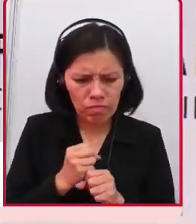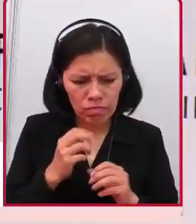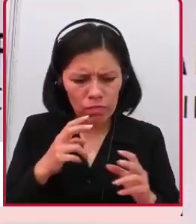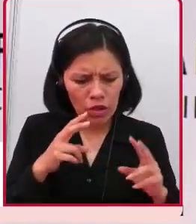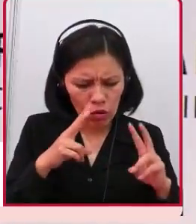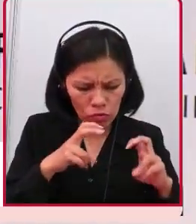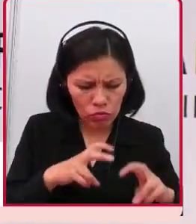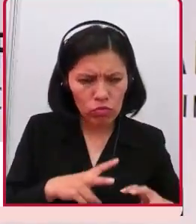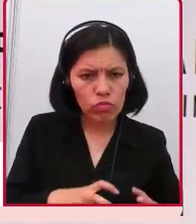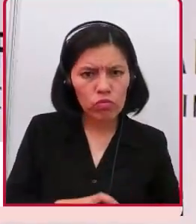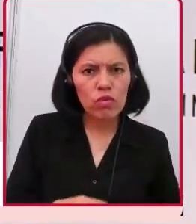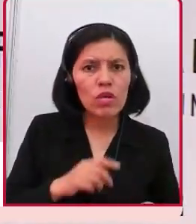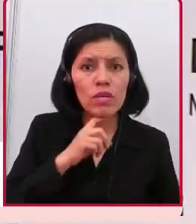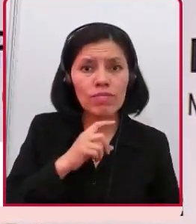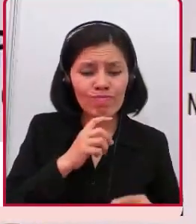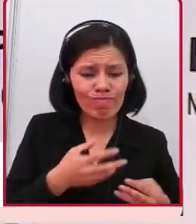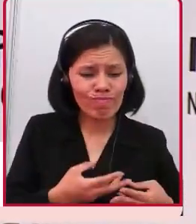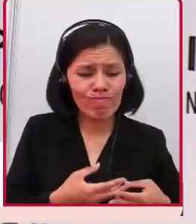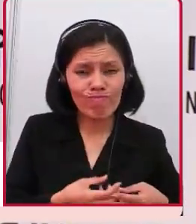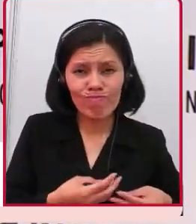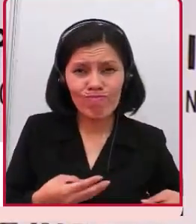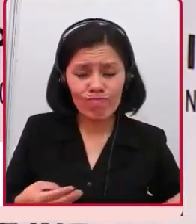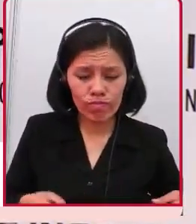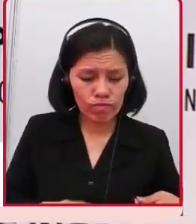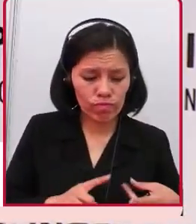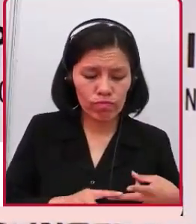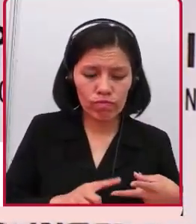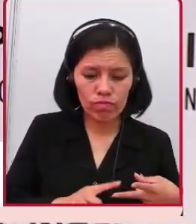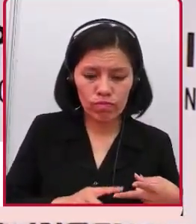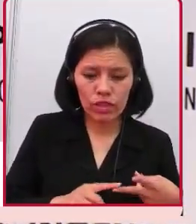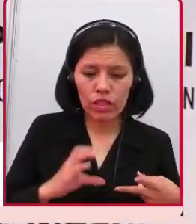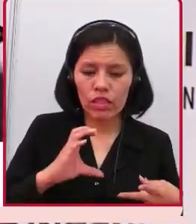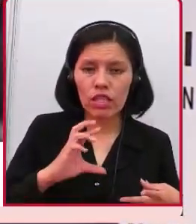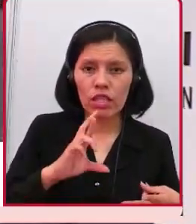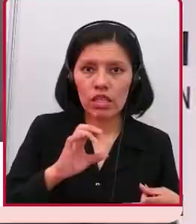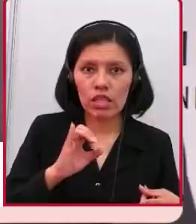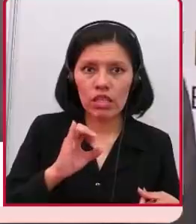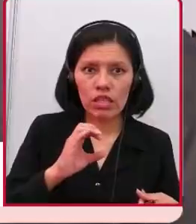Cristian Curo, superintendente de metalurgia en la Sociedad Minera El Brocal.